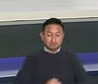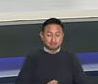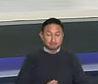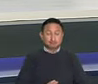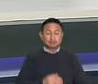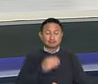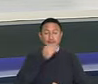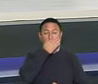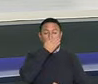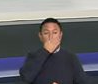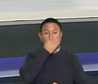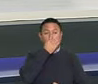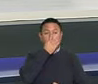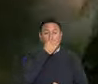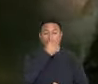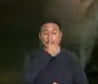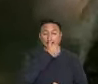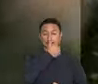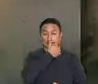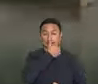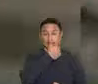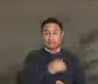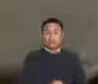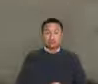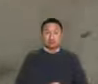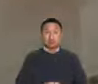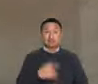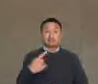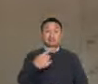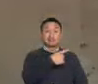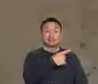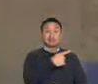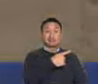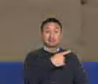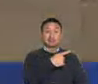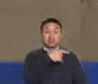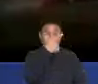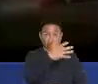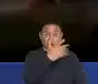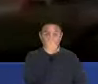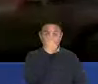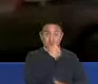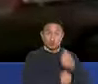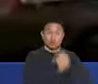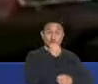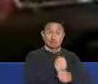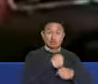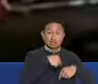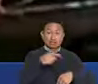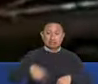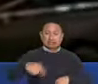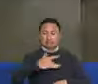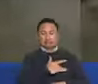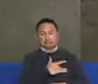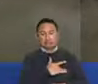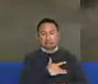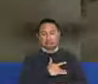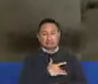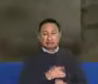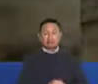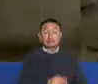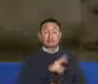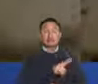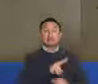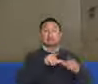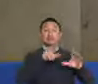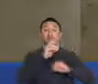sus negocios. Ha pasado un año del aluvión de la comuna y La Gasca y el dolor perdura. 28 años